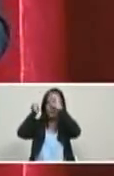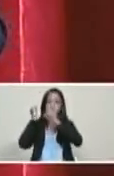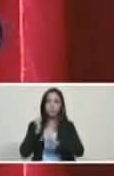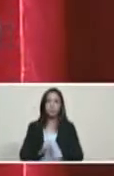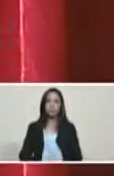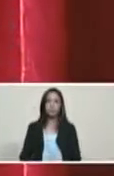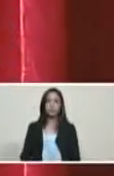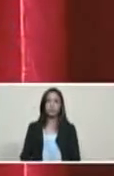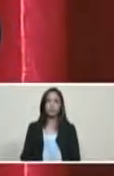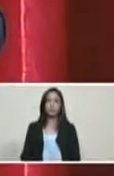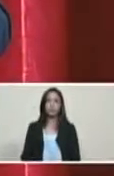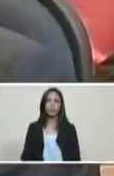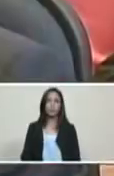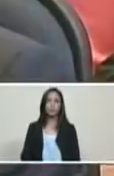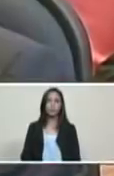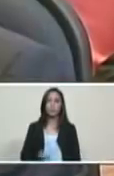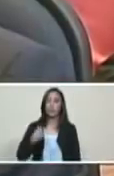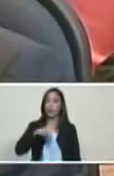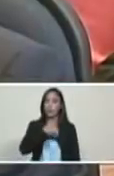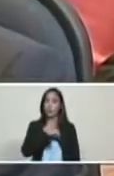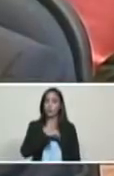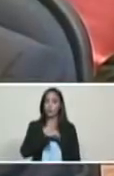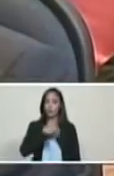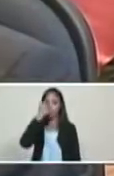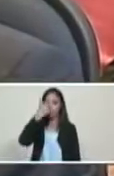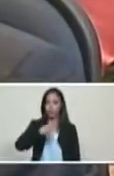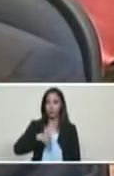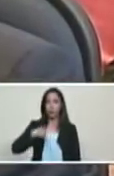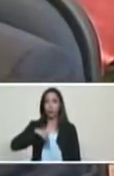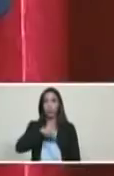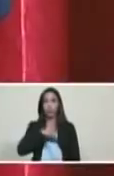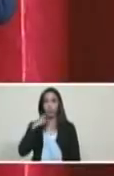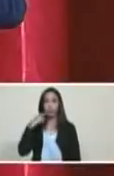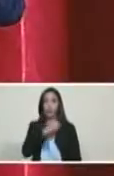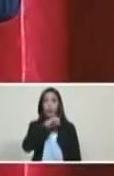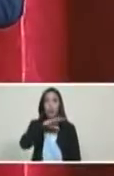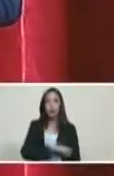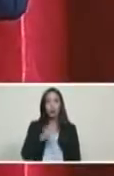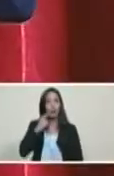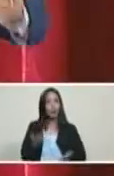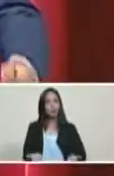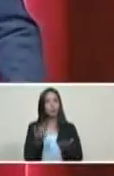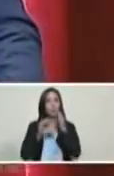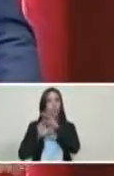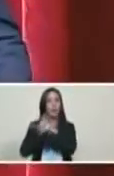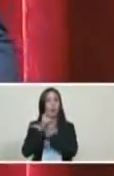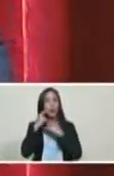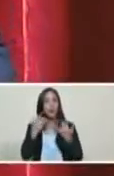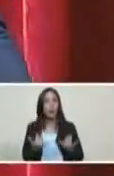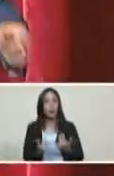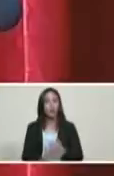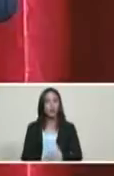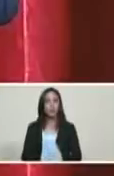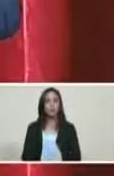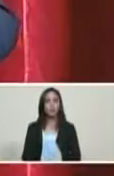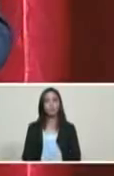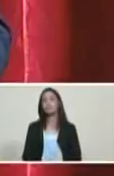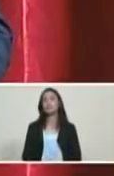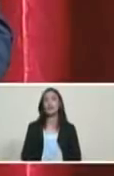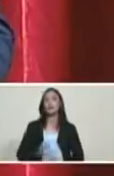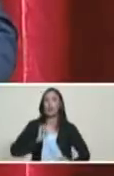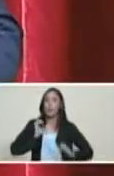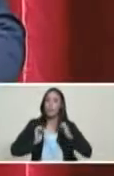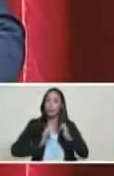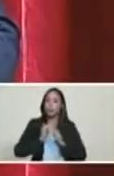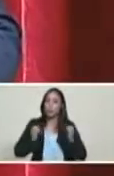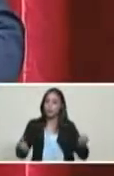ustedes, nosotros los pequeños estamos haciendo la historia grande de este momento de la humanidad, y eso nos motiva